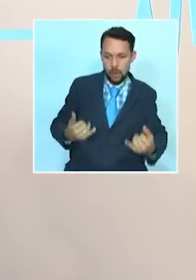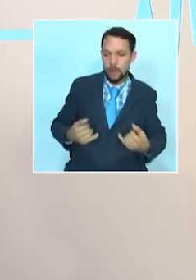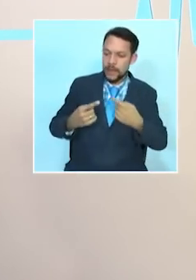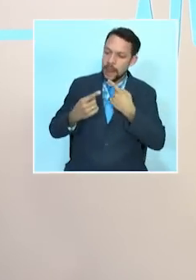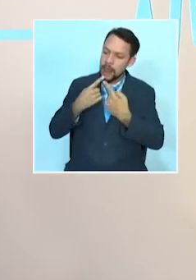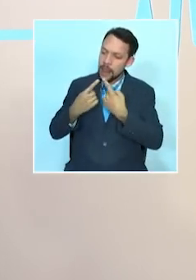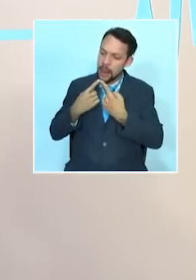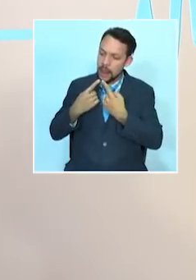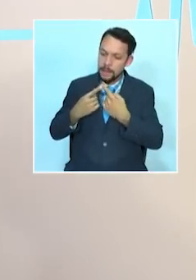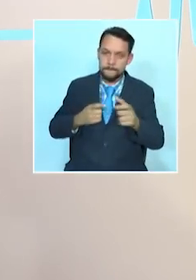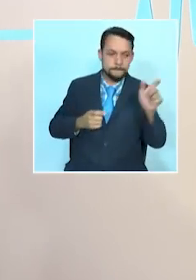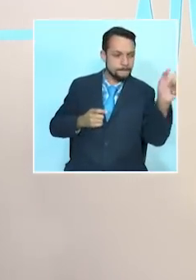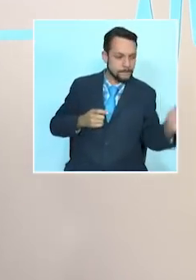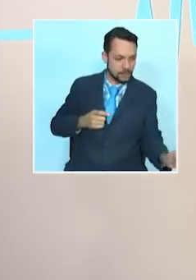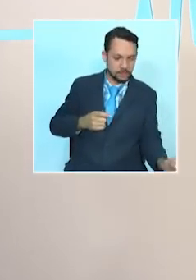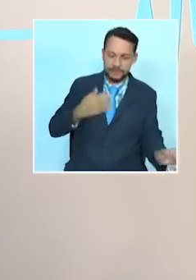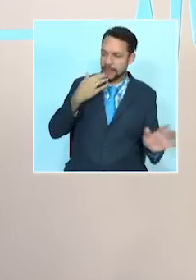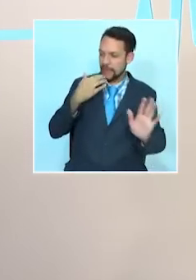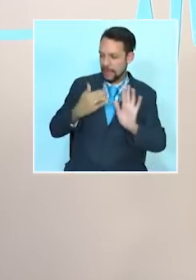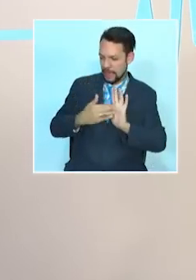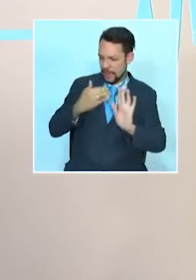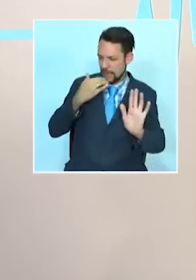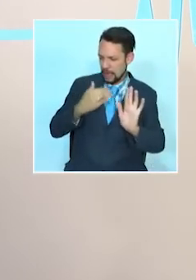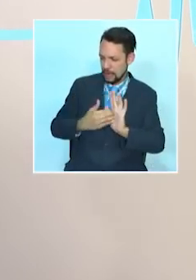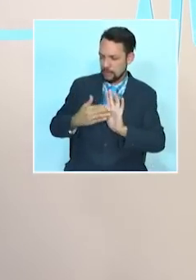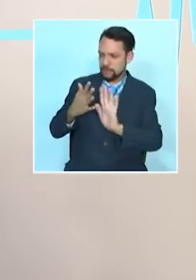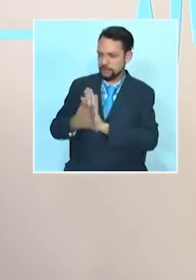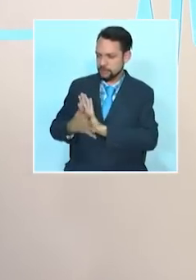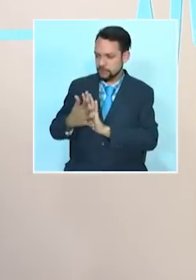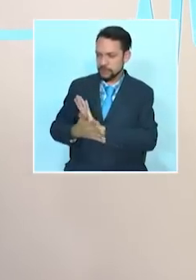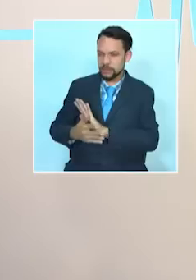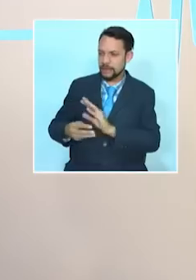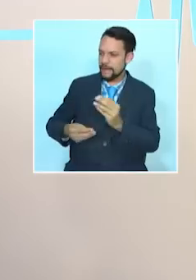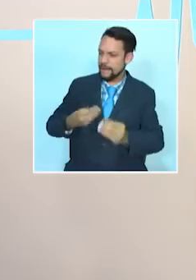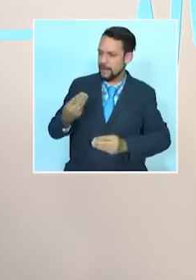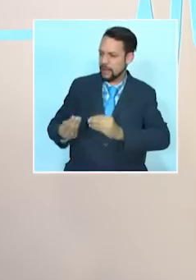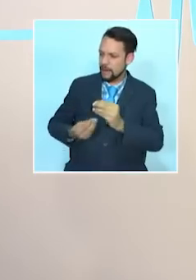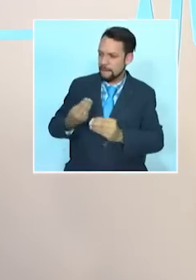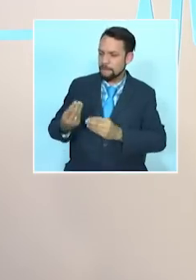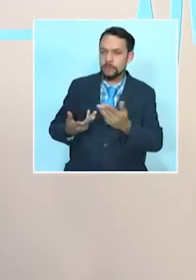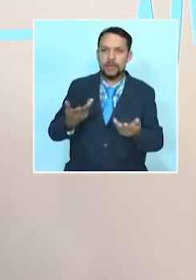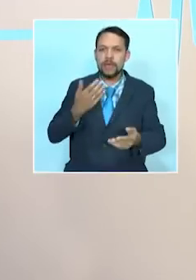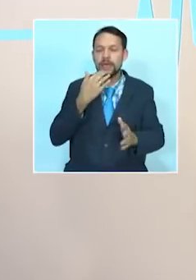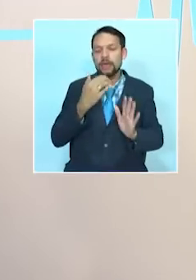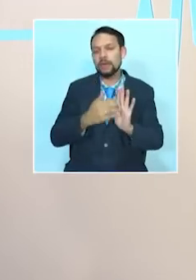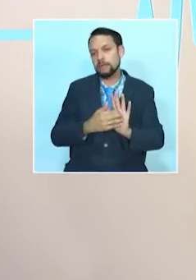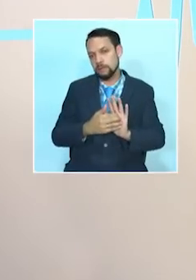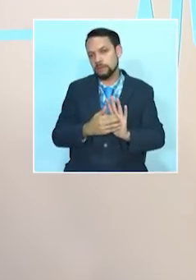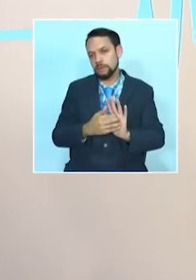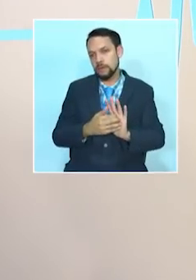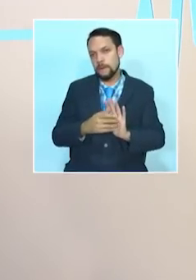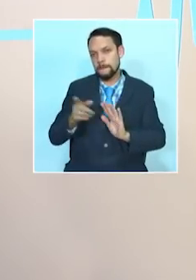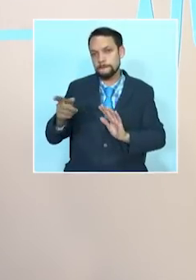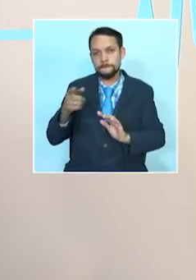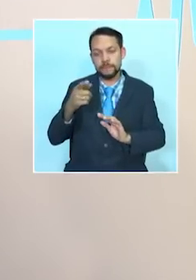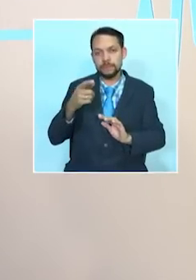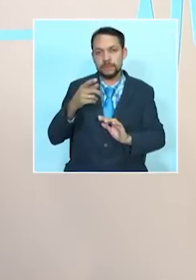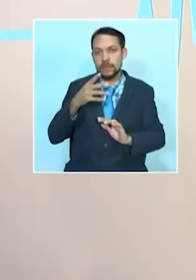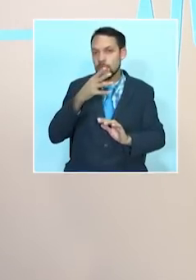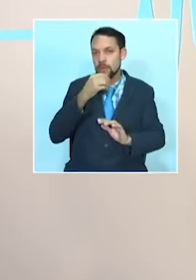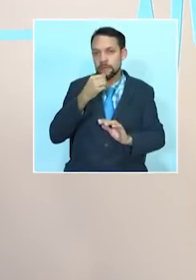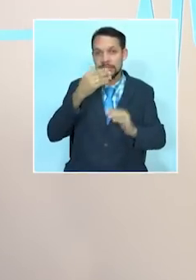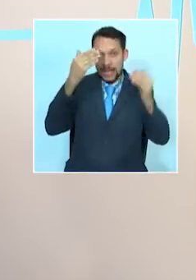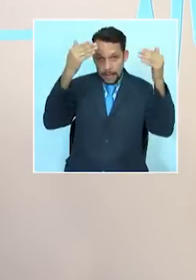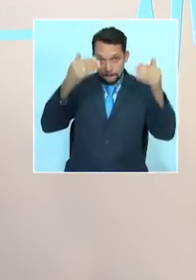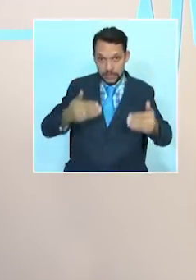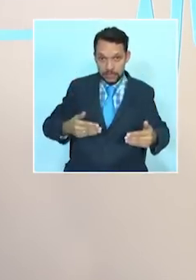decía haga un ejemplo muy sencillo y vea una persona eh por decir algo que que no tiene la visión esa persona